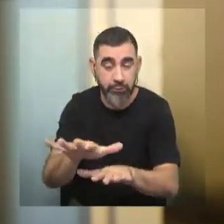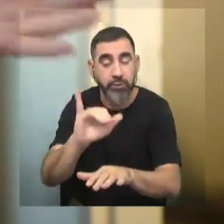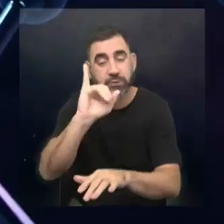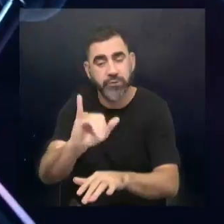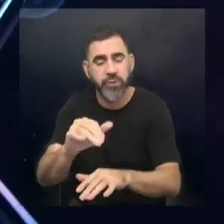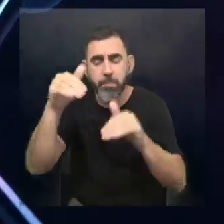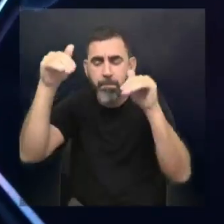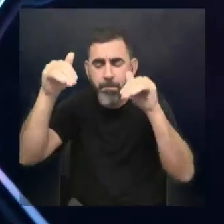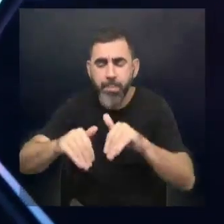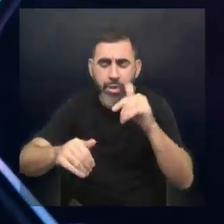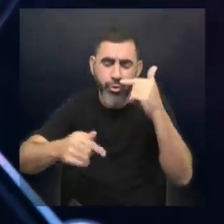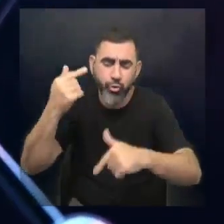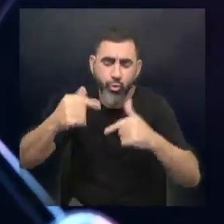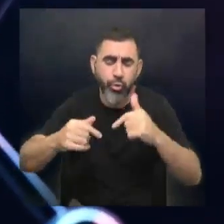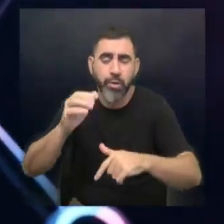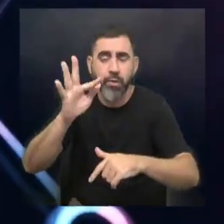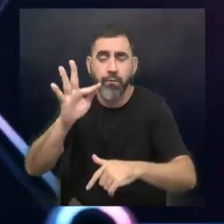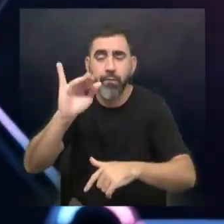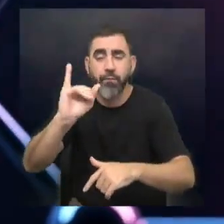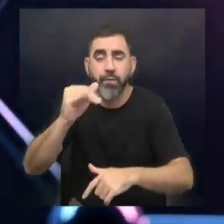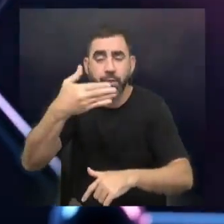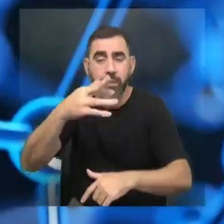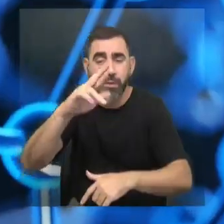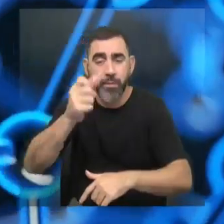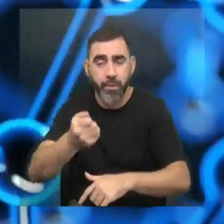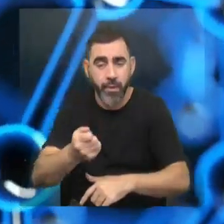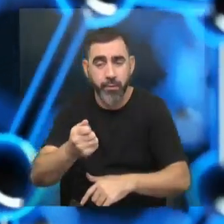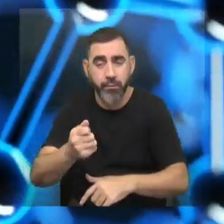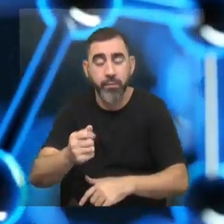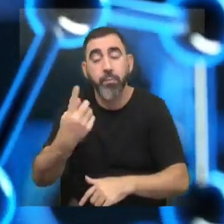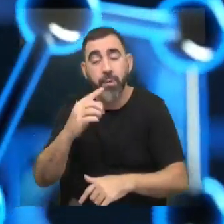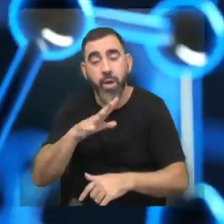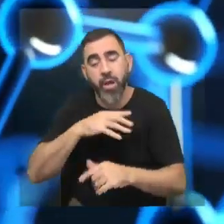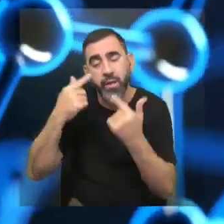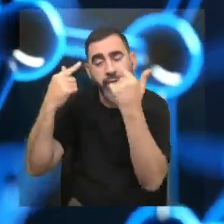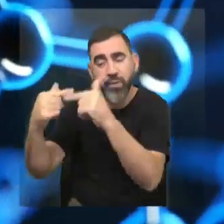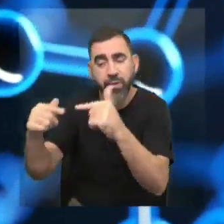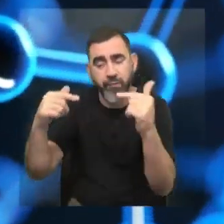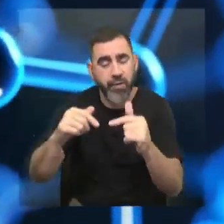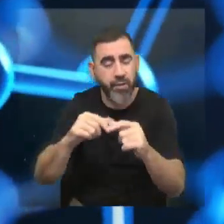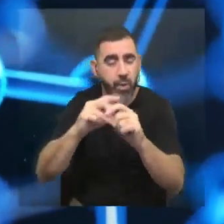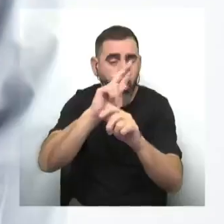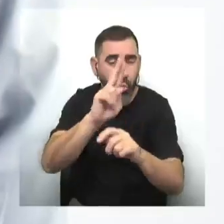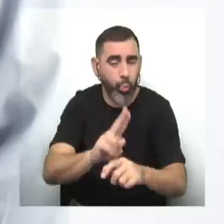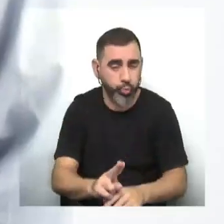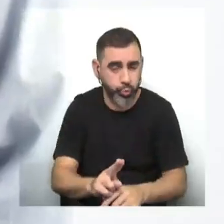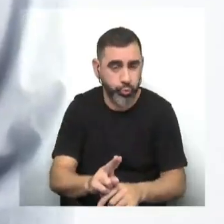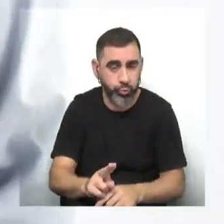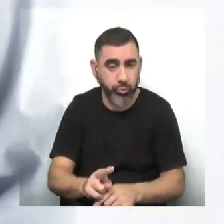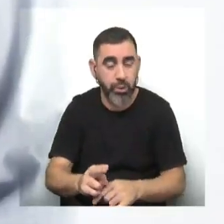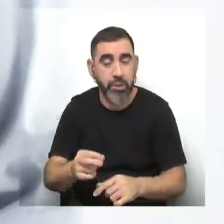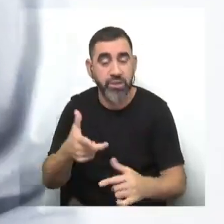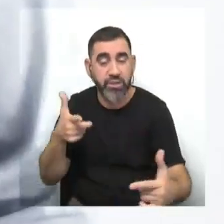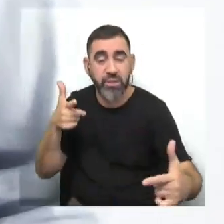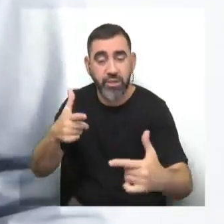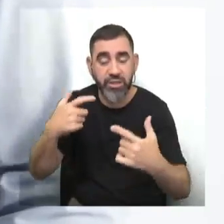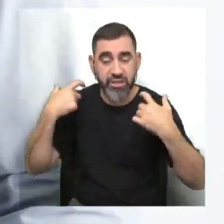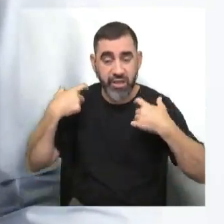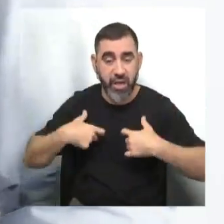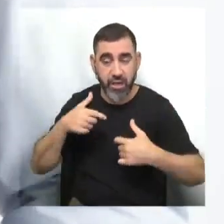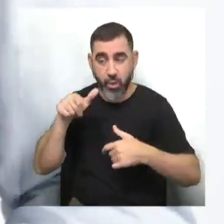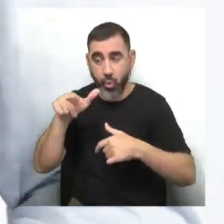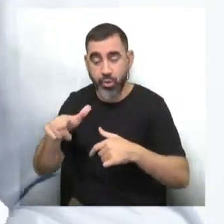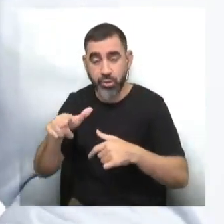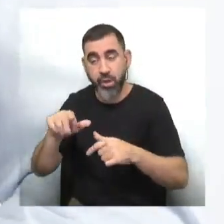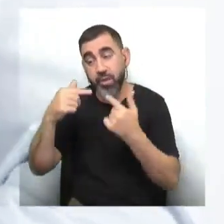existen millones de tipos de fibras. Están las Kevlar, por ejemplo, pero tienen otro tipo de aplicaciones, ¿no? Digo, los chalecos antibala son de Kevlar y no de